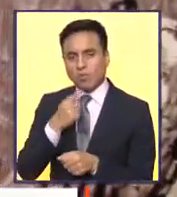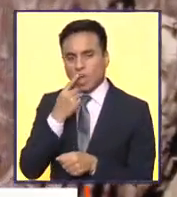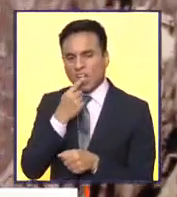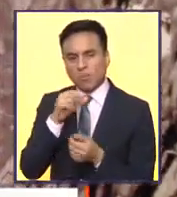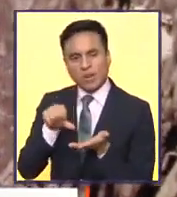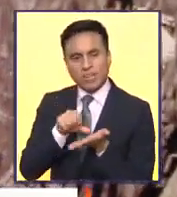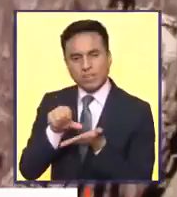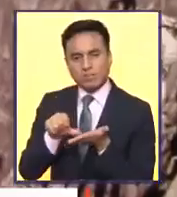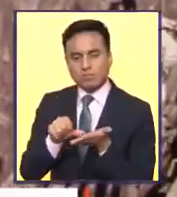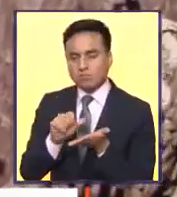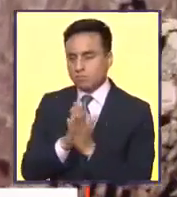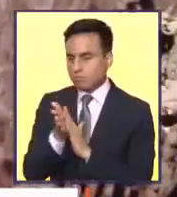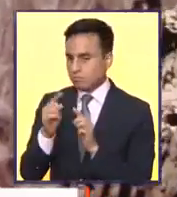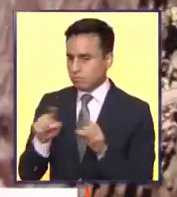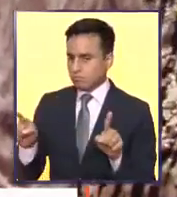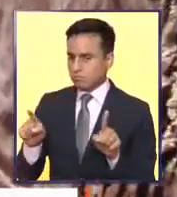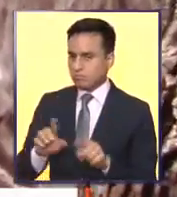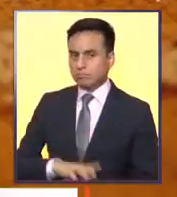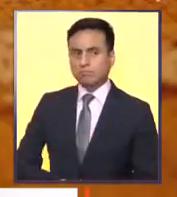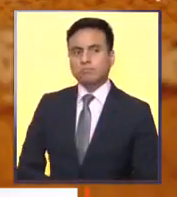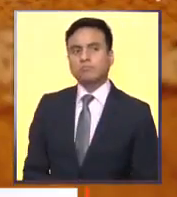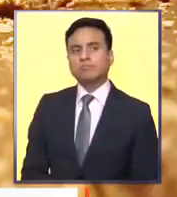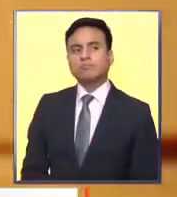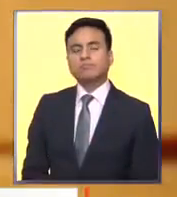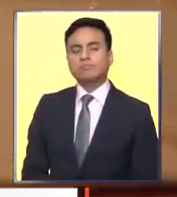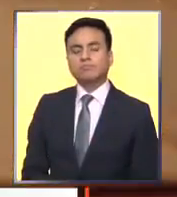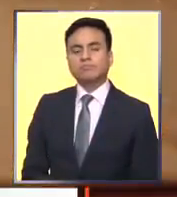Esto pasa todo lo contrario.